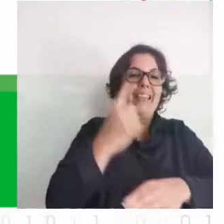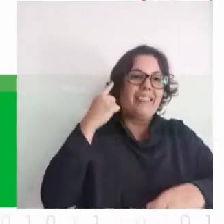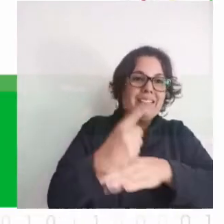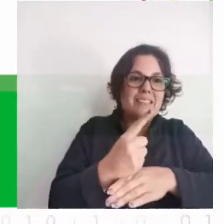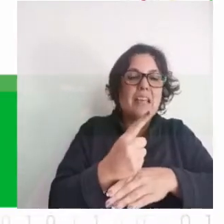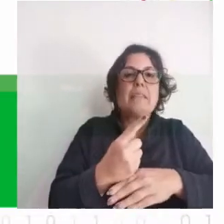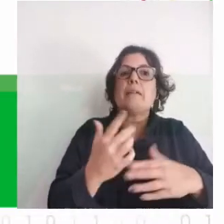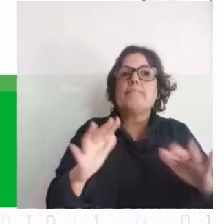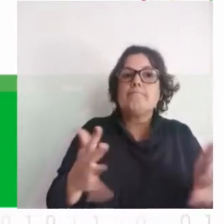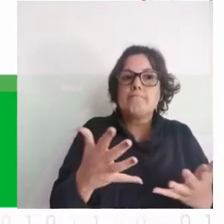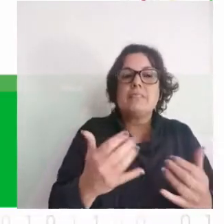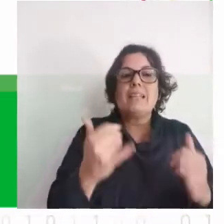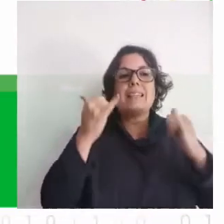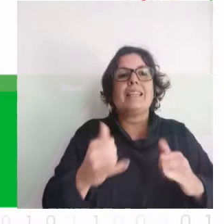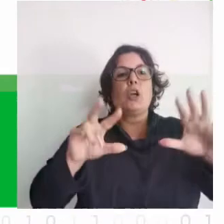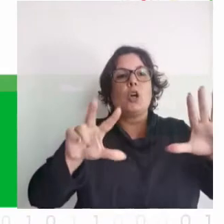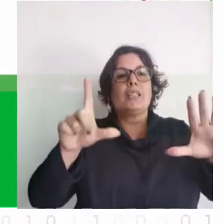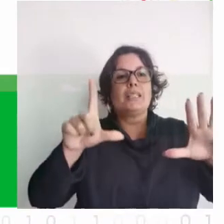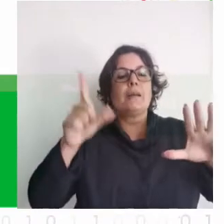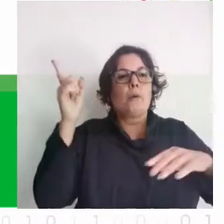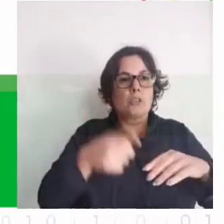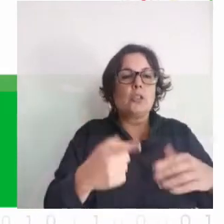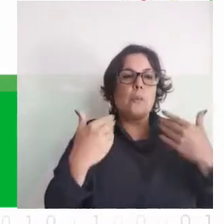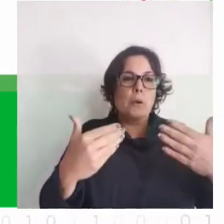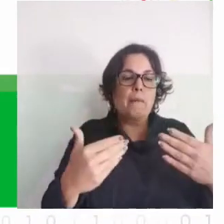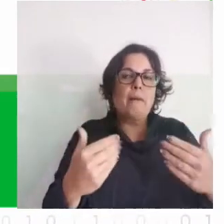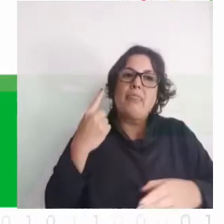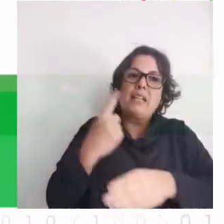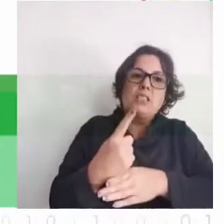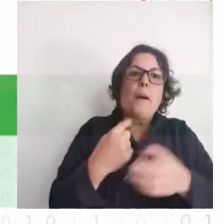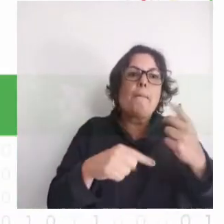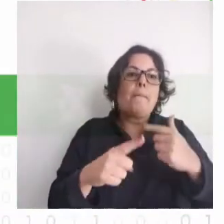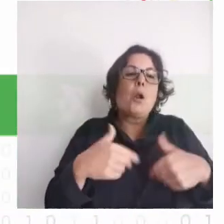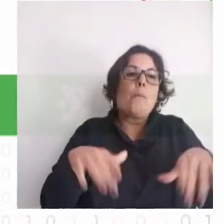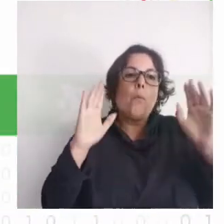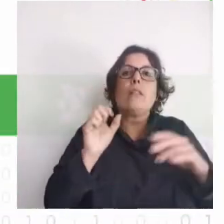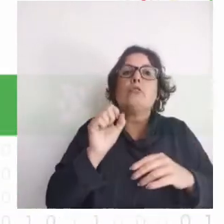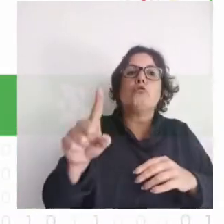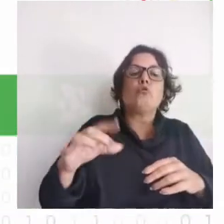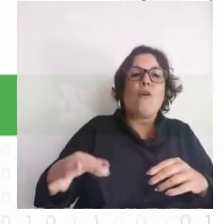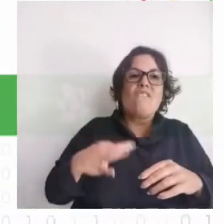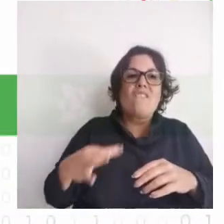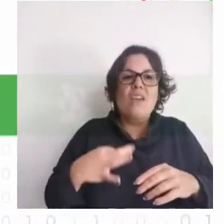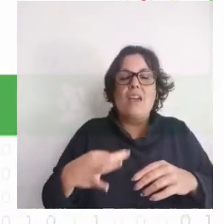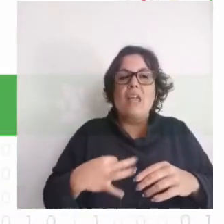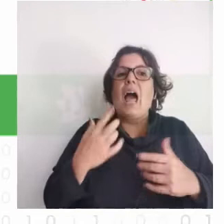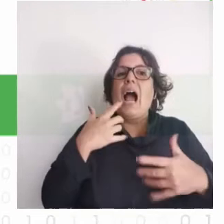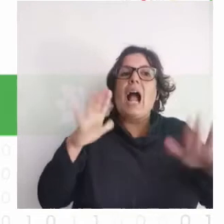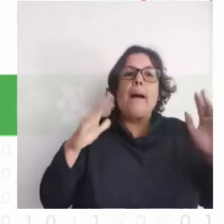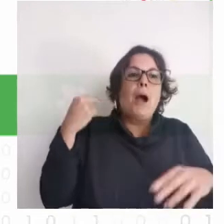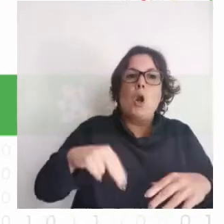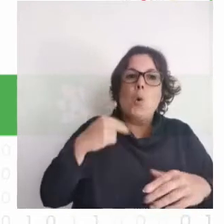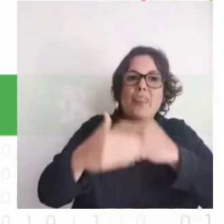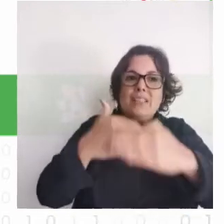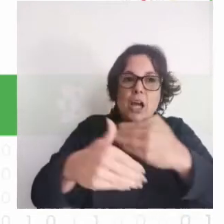pasar es que tiene un 87% de probabilidad y toma una decisión, pero le podría pasar que en su vida, capaz que nunca lo desarrollará, pero